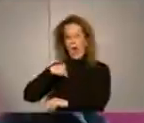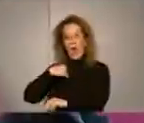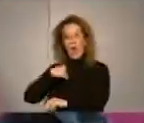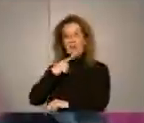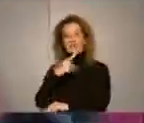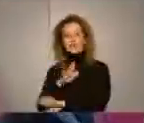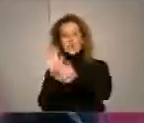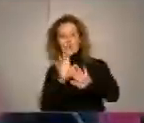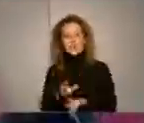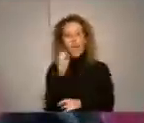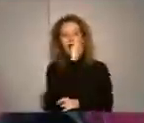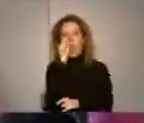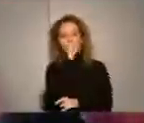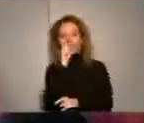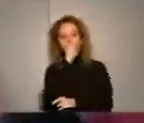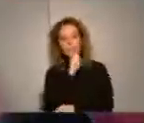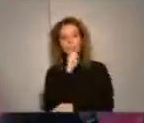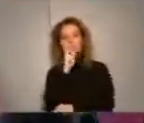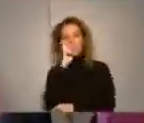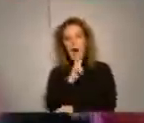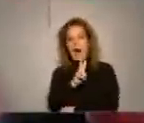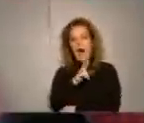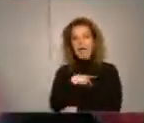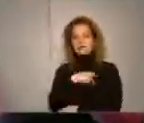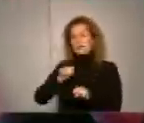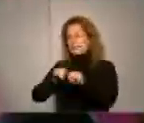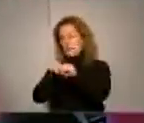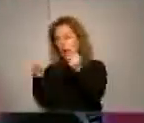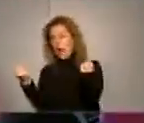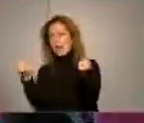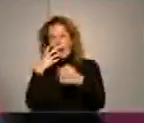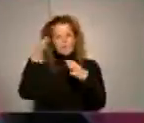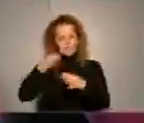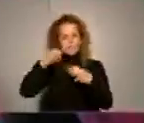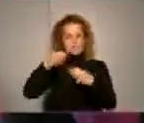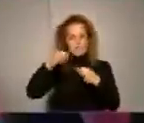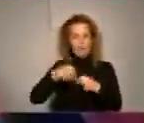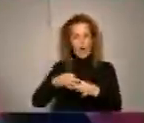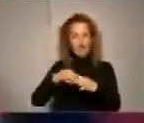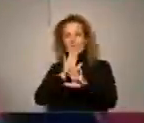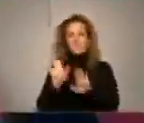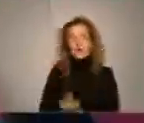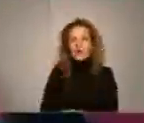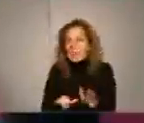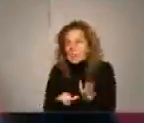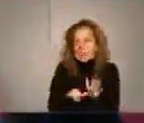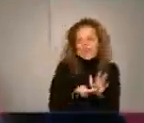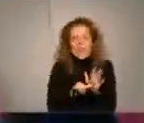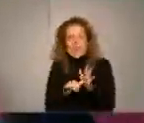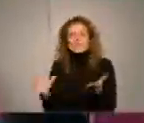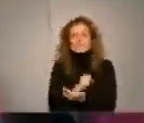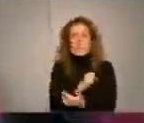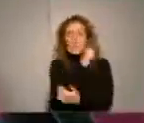mi última canción no se la pierda, si es verdad que el fin está tan cerca, si todo se va a